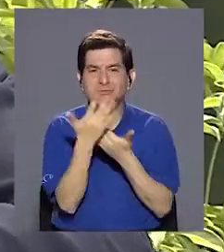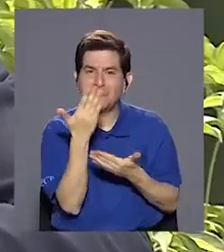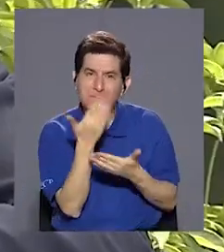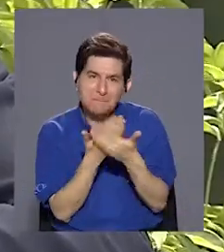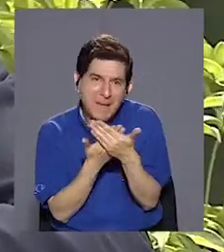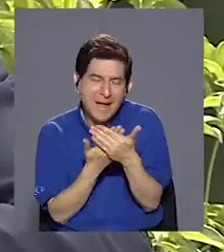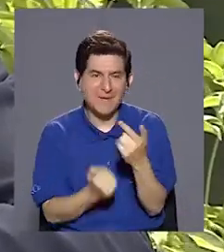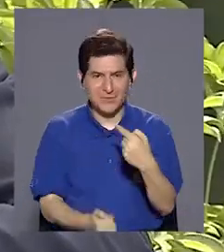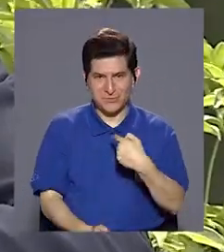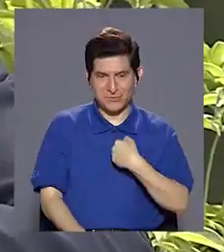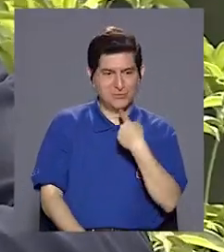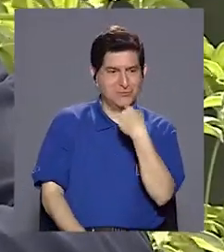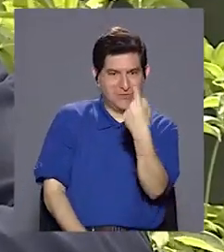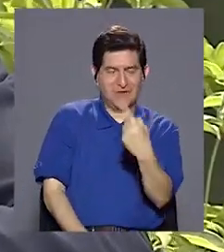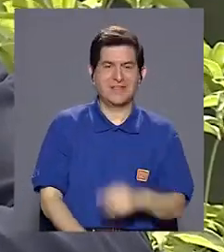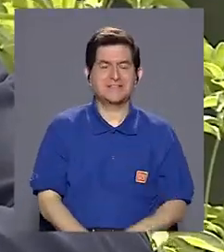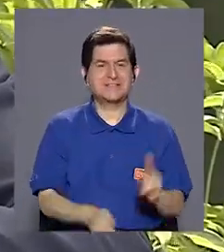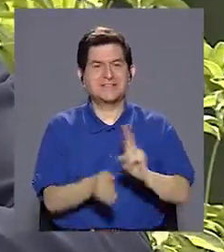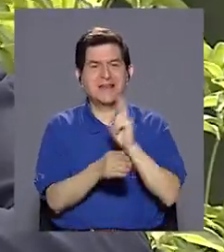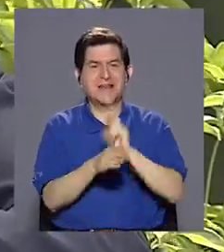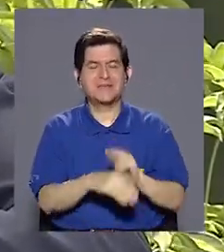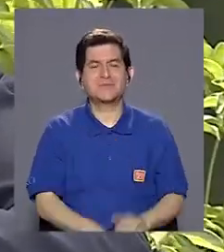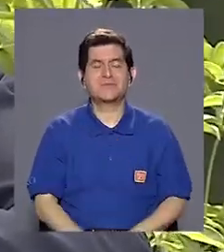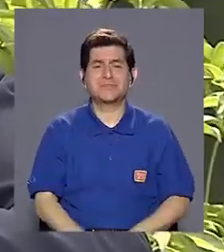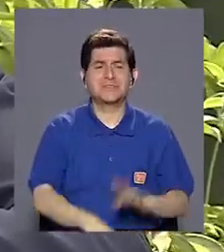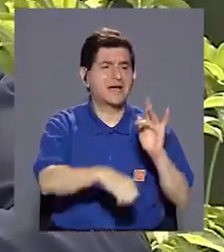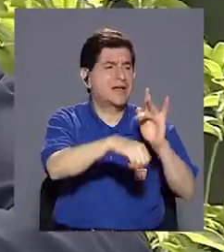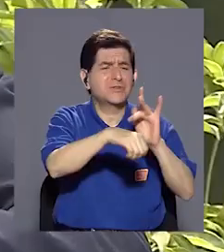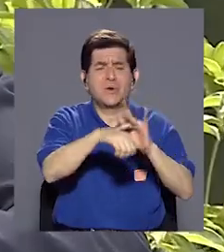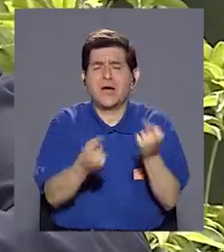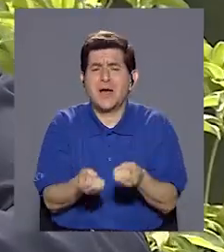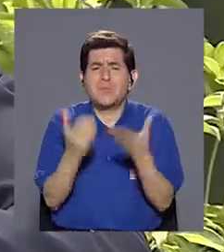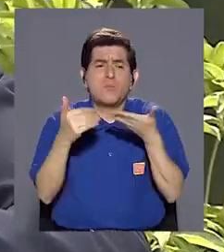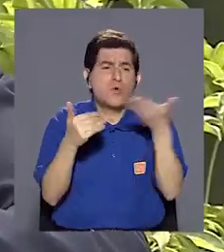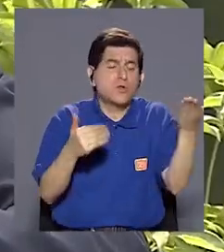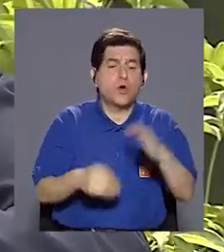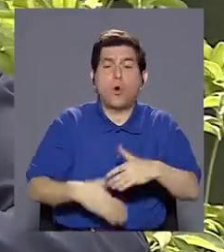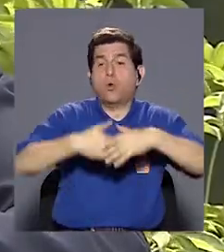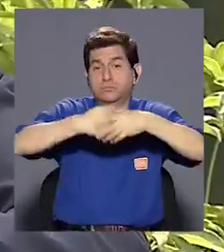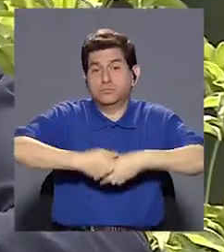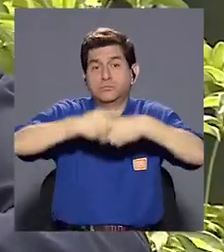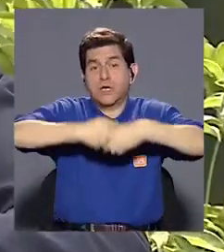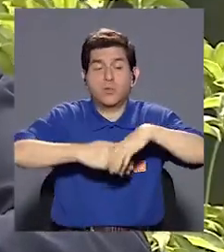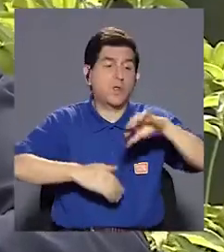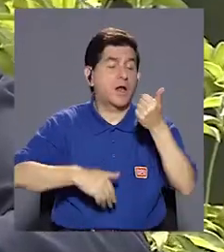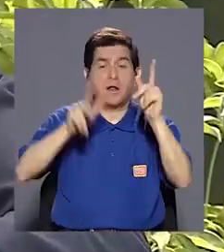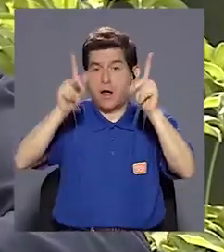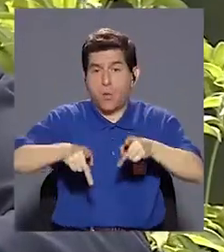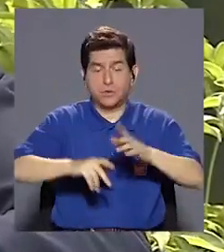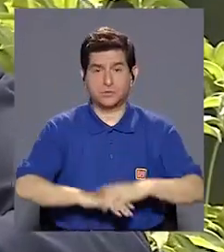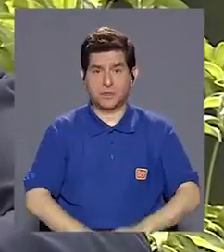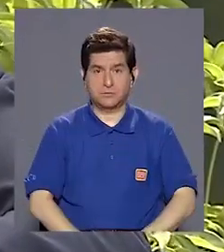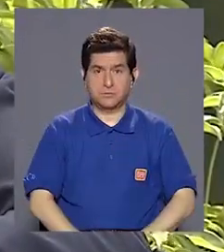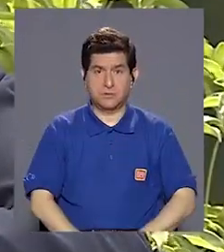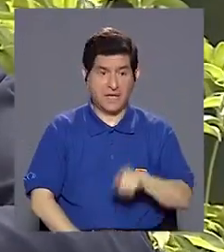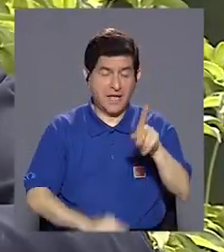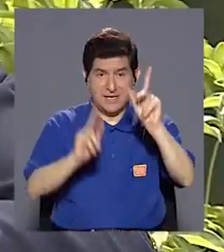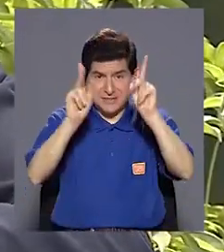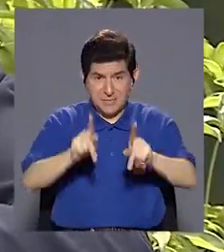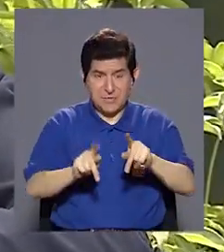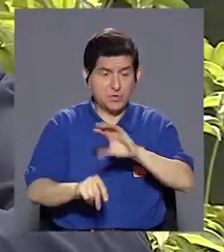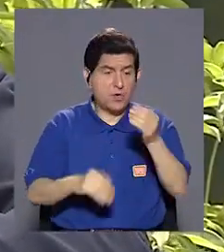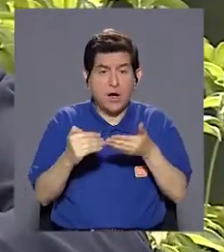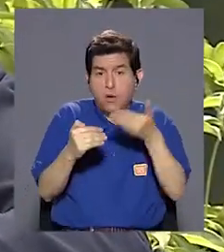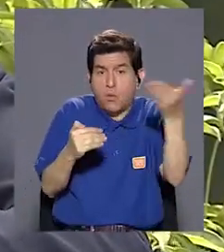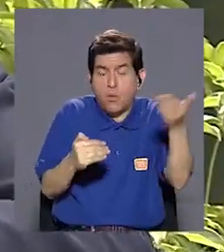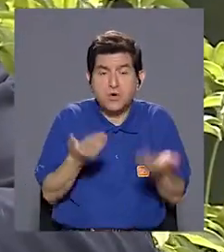manos, uno, como yo le decía, las usa para tocar múltiples objetos o incluso para darle la mano a una persona, y esa persona